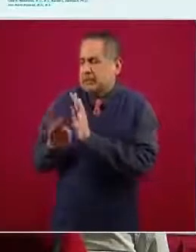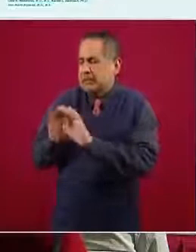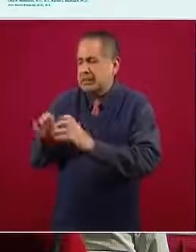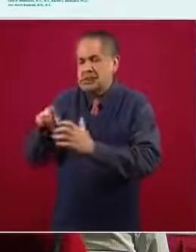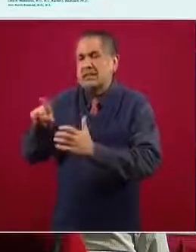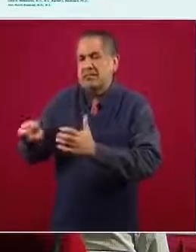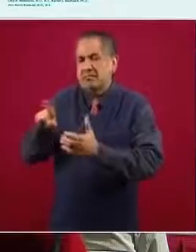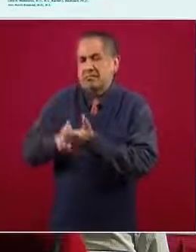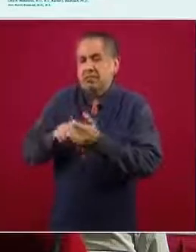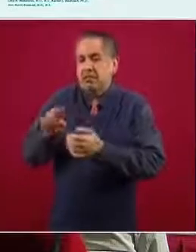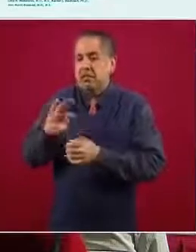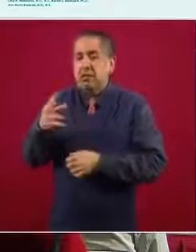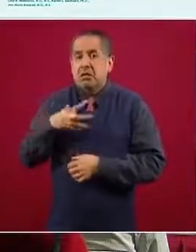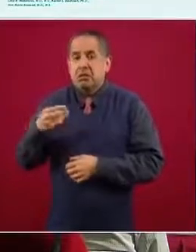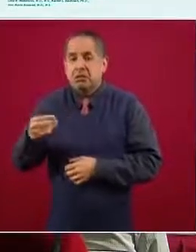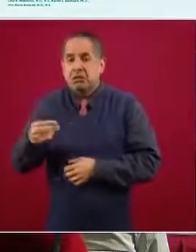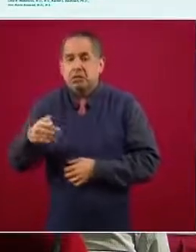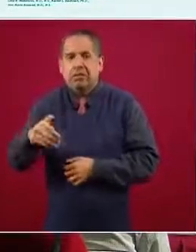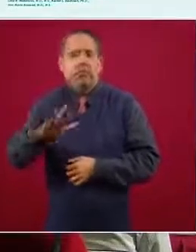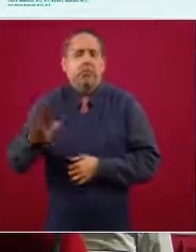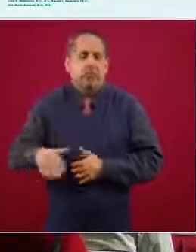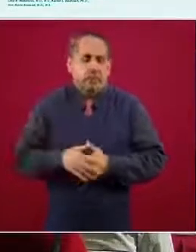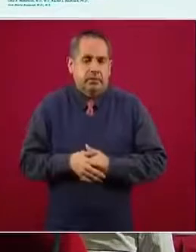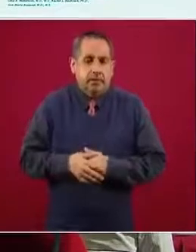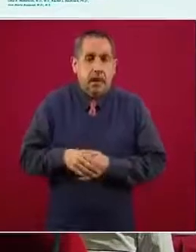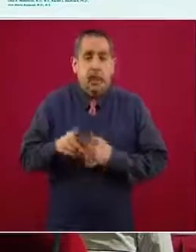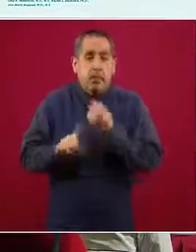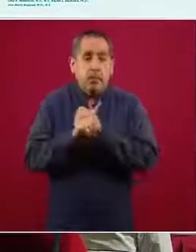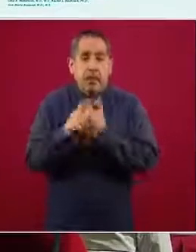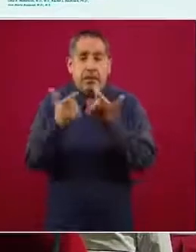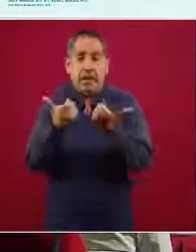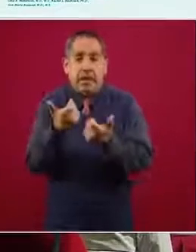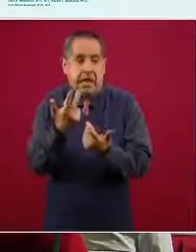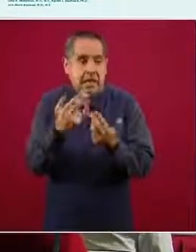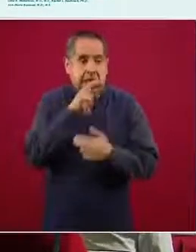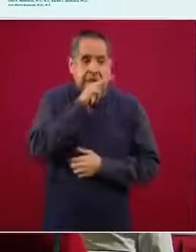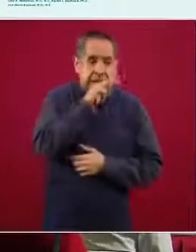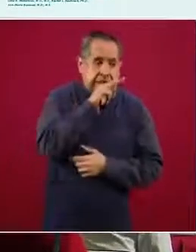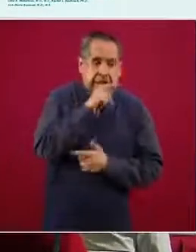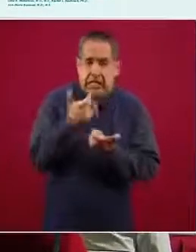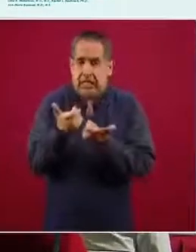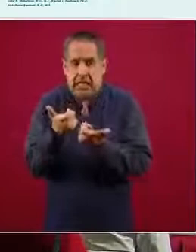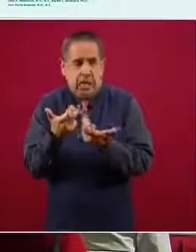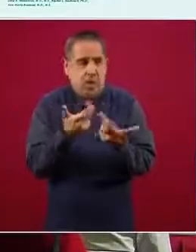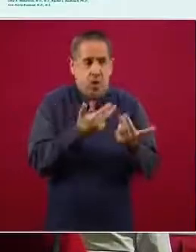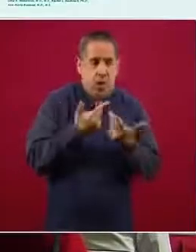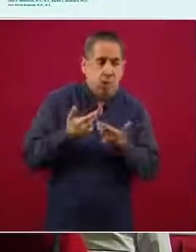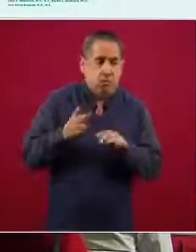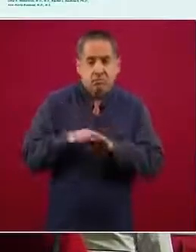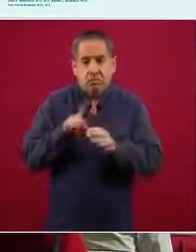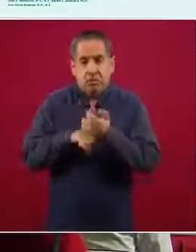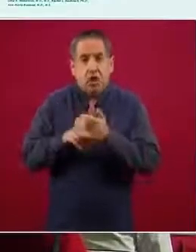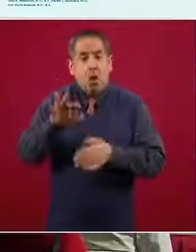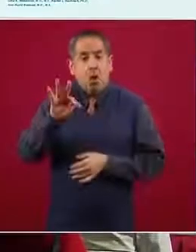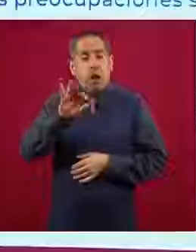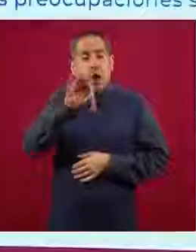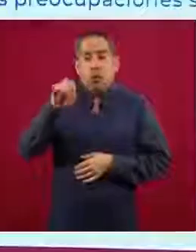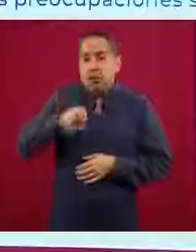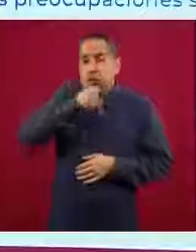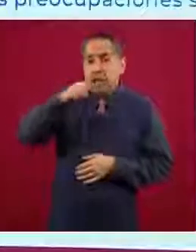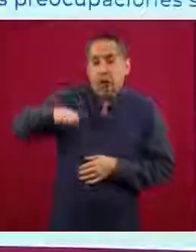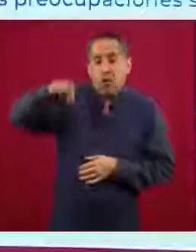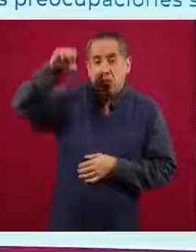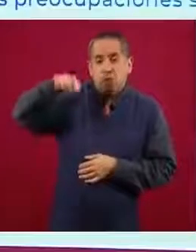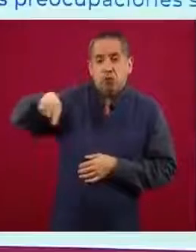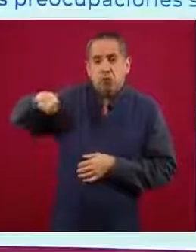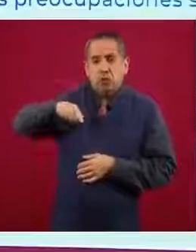aportar a veces a la mortalidad. El estrés financiero y las preocupaciones sobre salud es importante. El 40% de los adultos mayores en nuestro